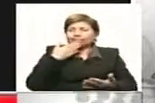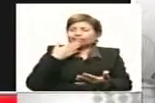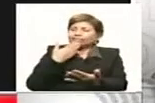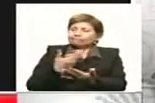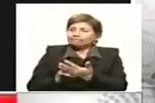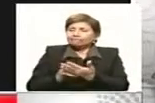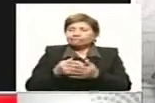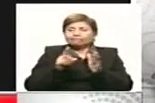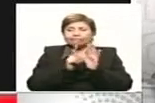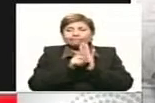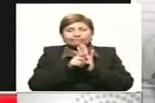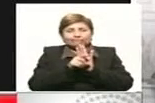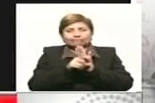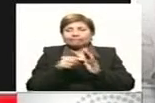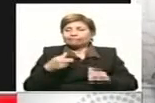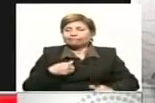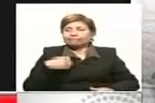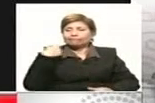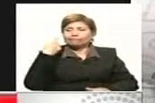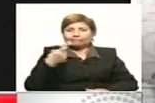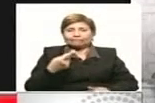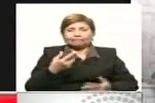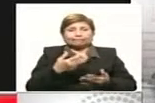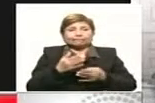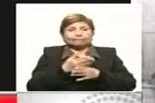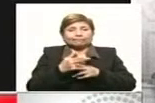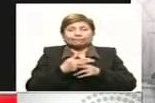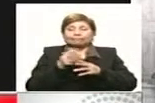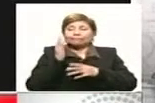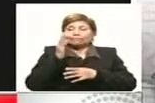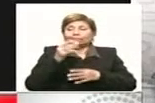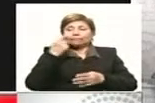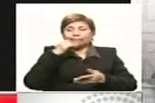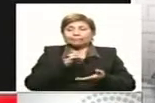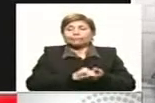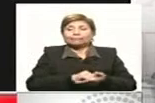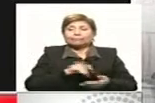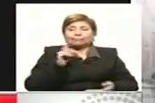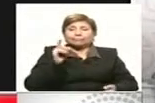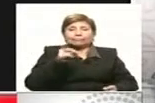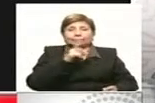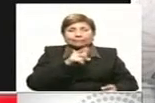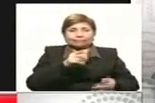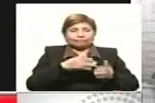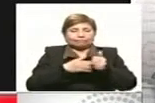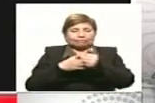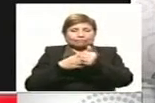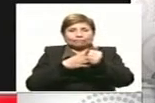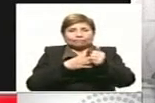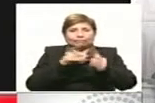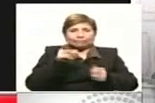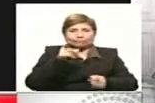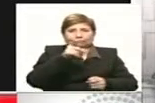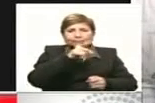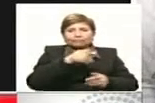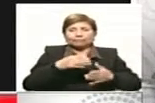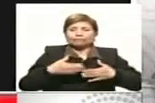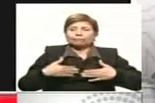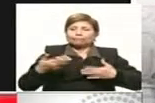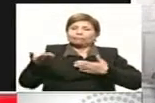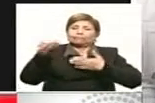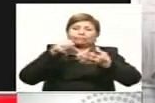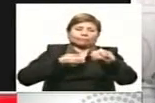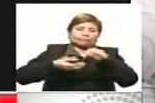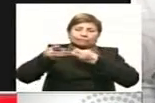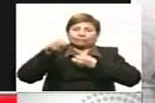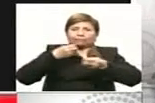gracias por estos minutos y la siguiente, lo que queda de la presentación es para que quede como guía para todos ustedes y nos puedan hacer llegar todas